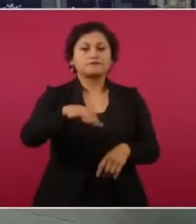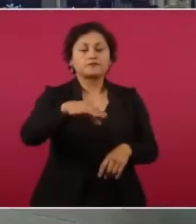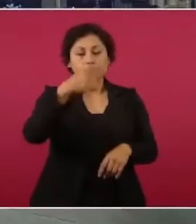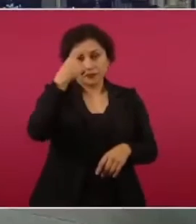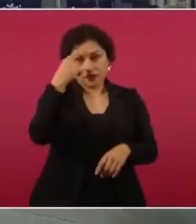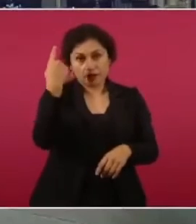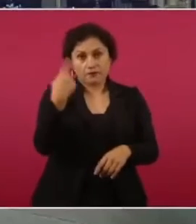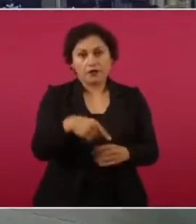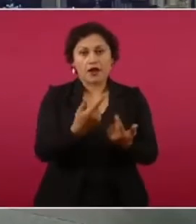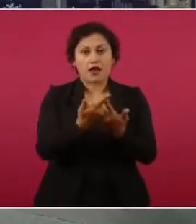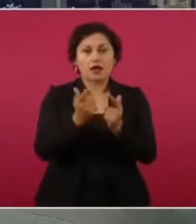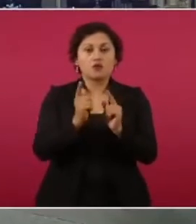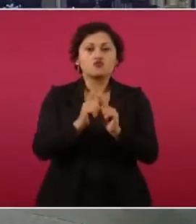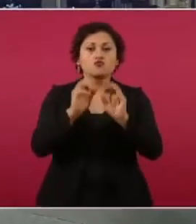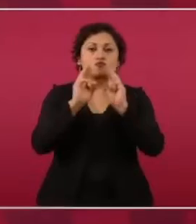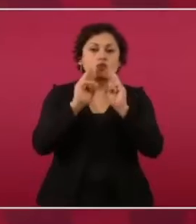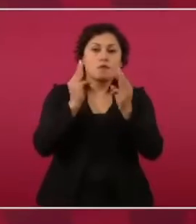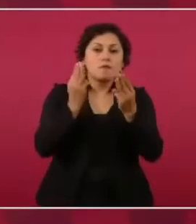piso.